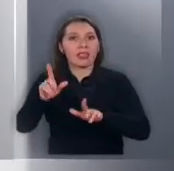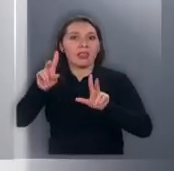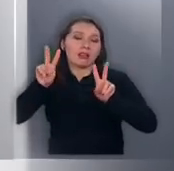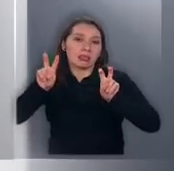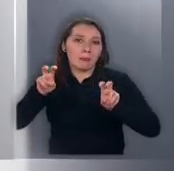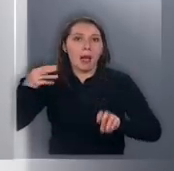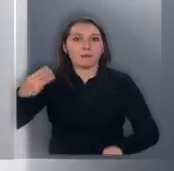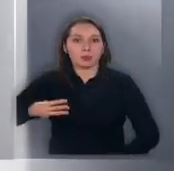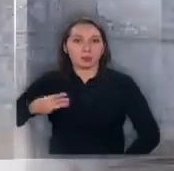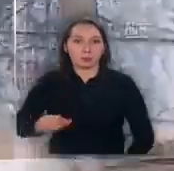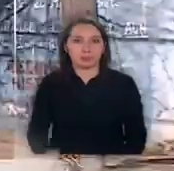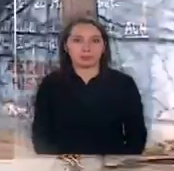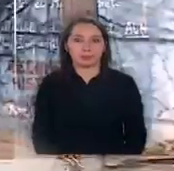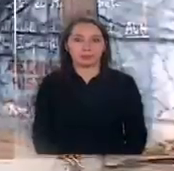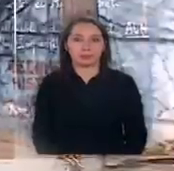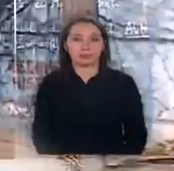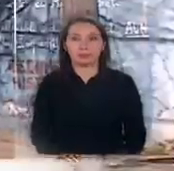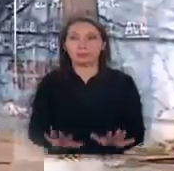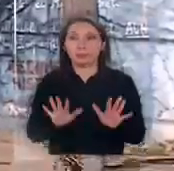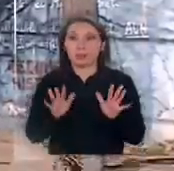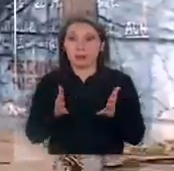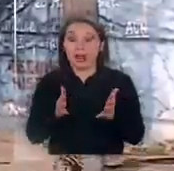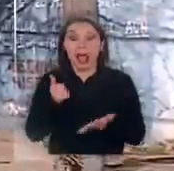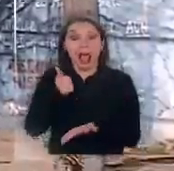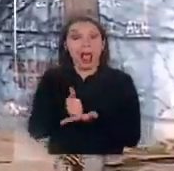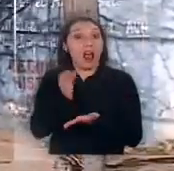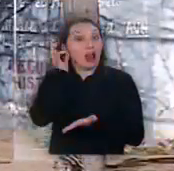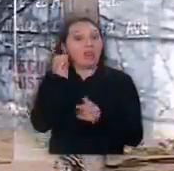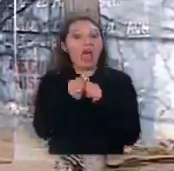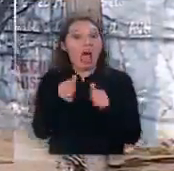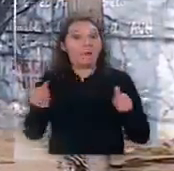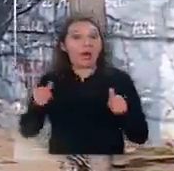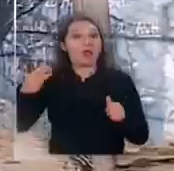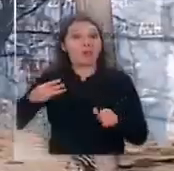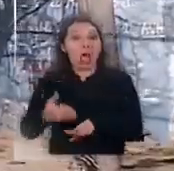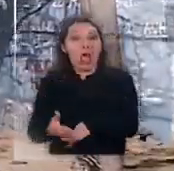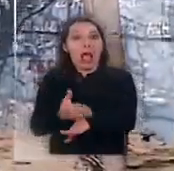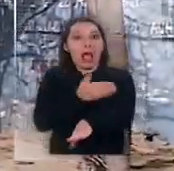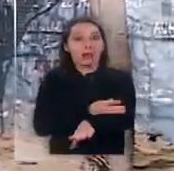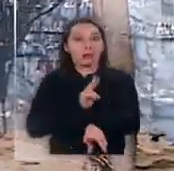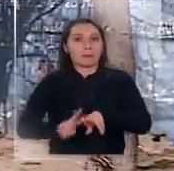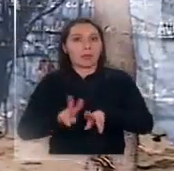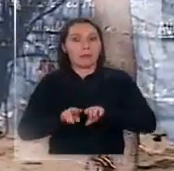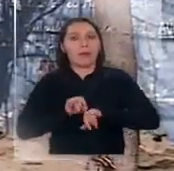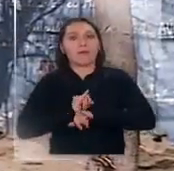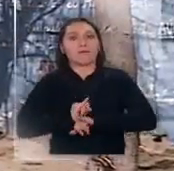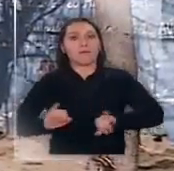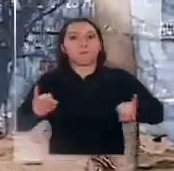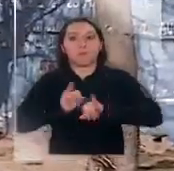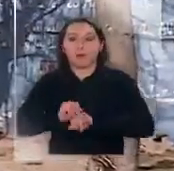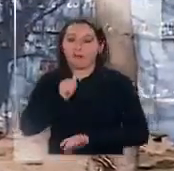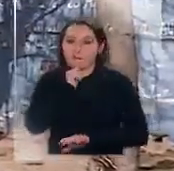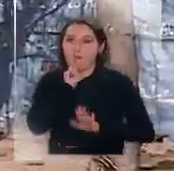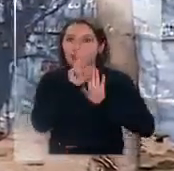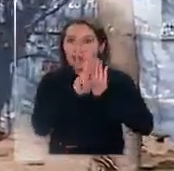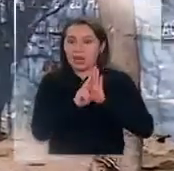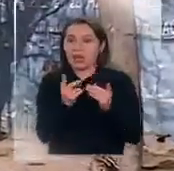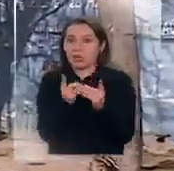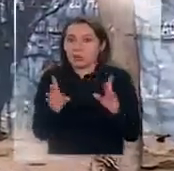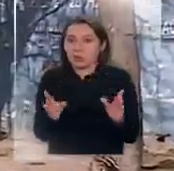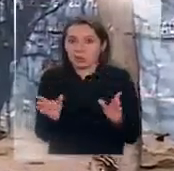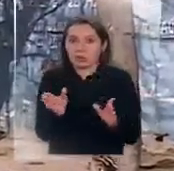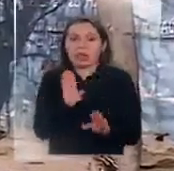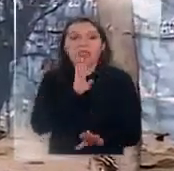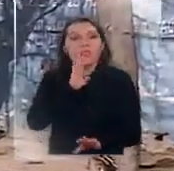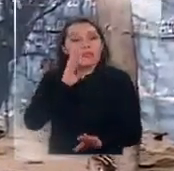municipales. Pareciera ser que la alcaldesa está haciendo una campaña municipal anticipada. Eso yo creo que faltan las reglas del juego democrático, en